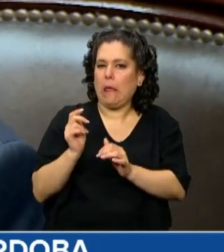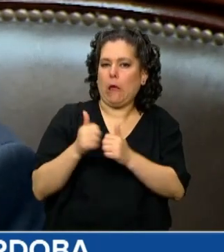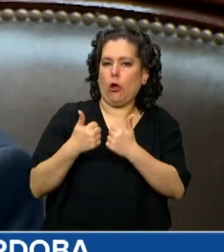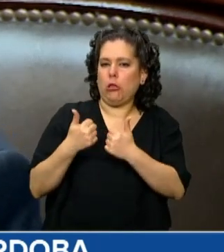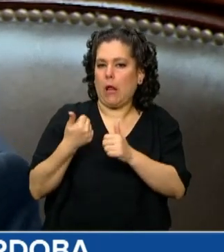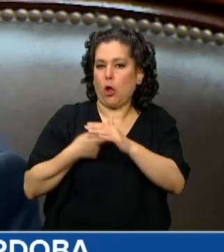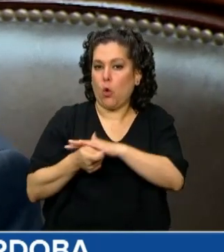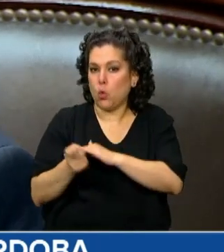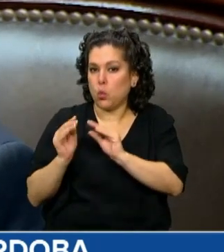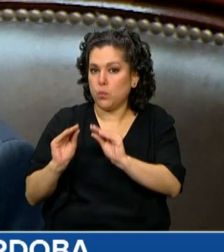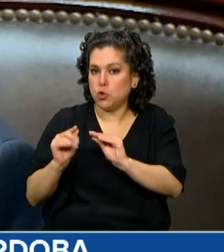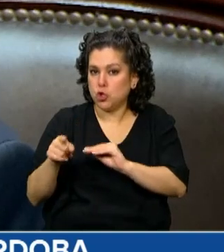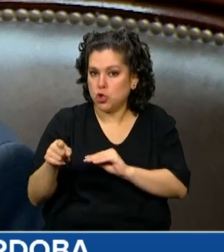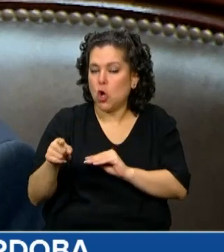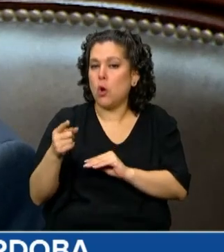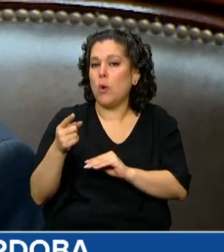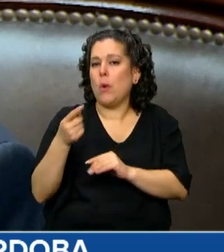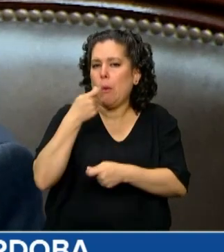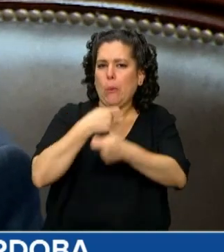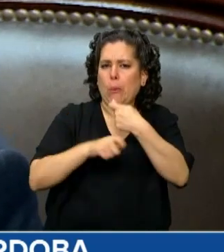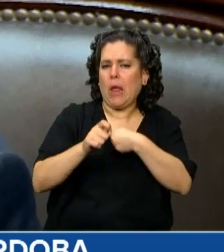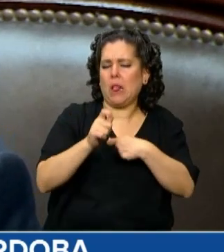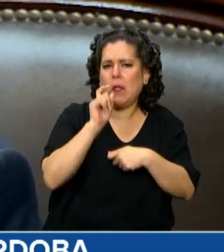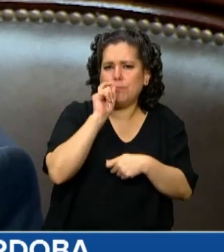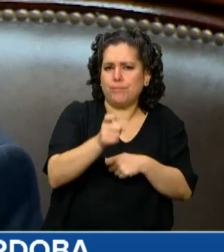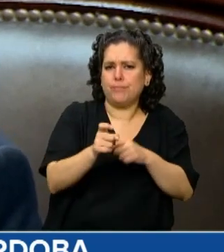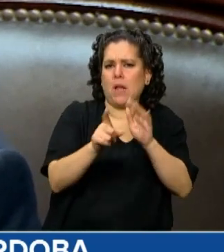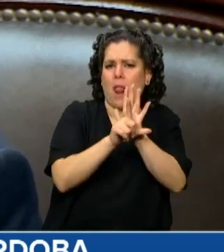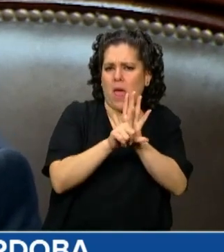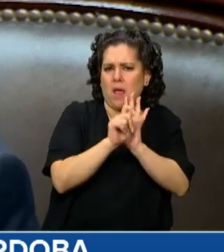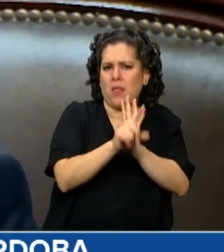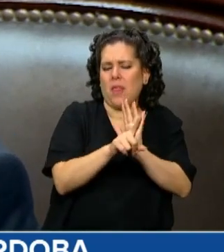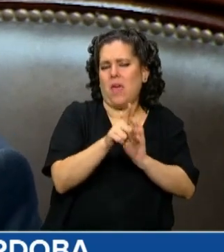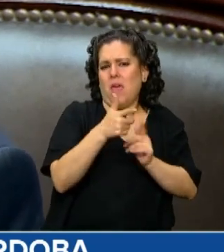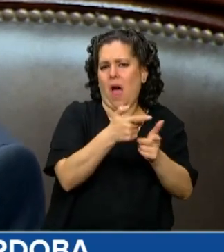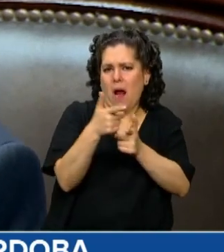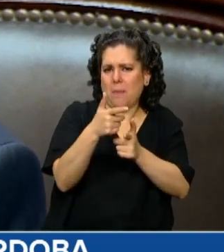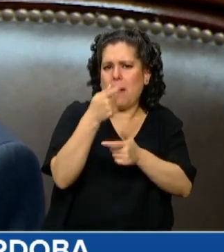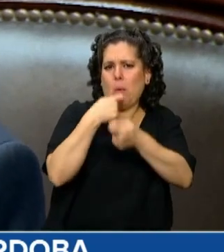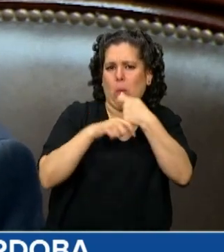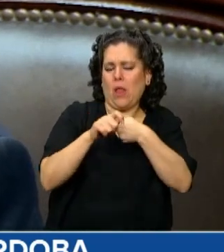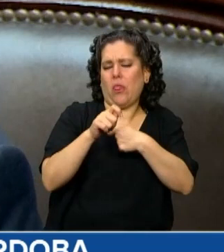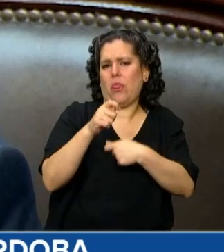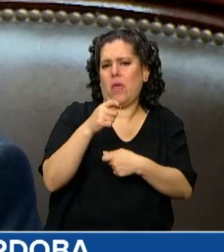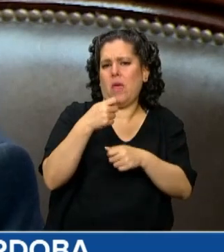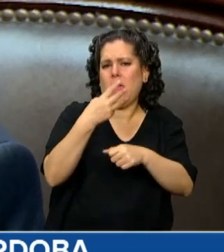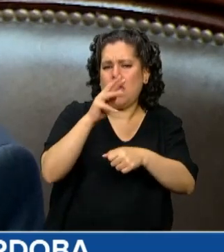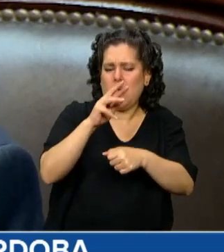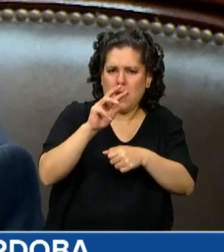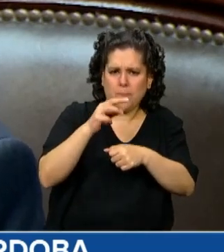hecho de corrupción en ventas ilegales de armas a Ecuador y Croacia,